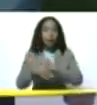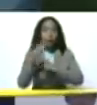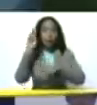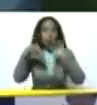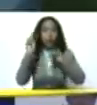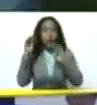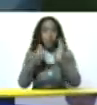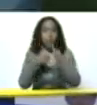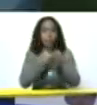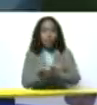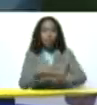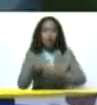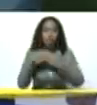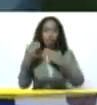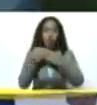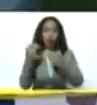dólares.